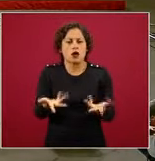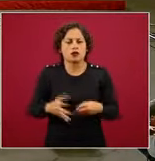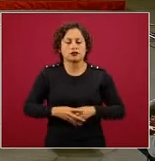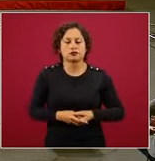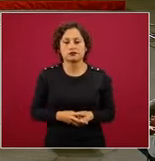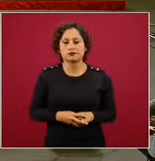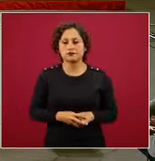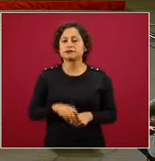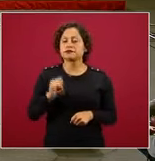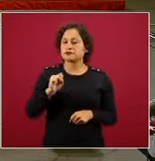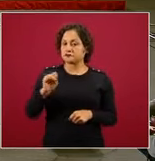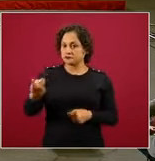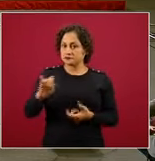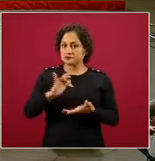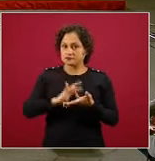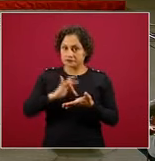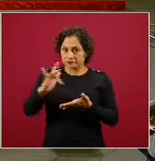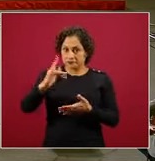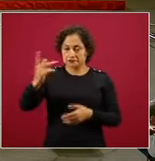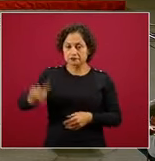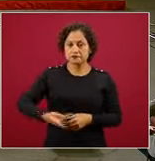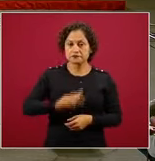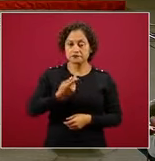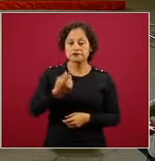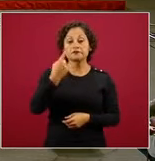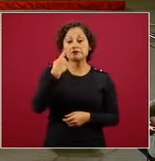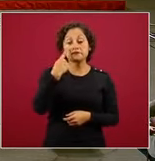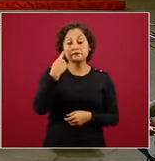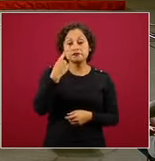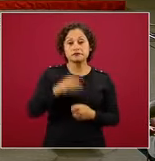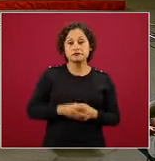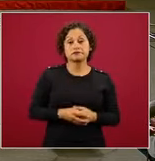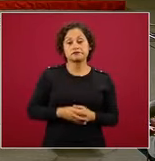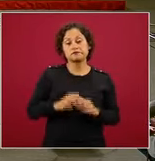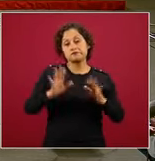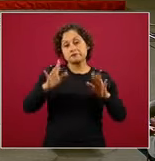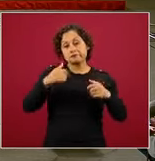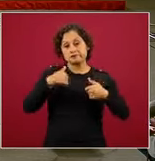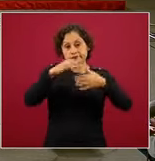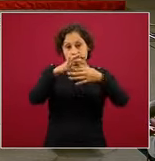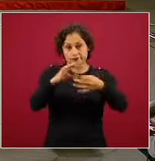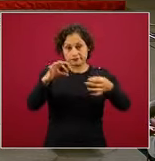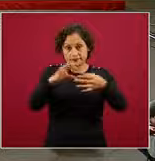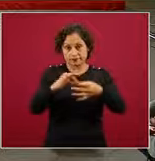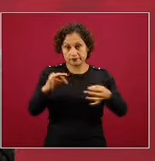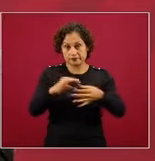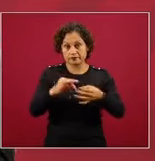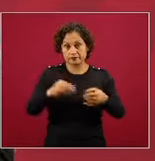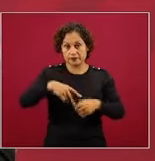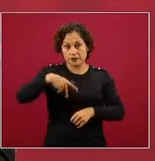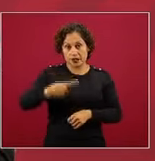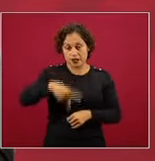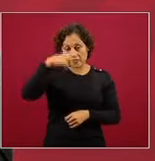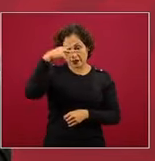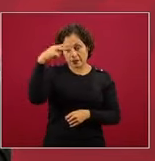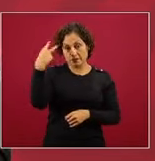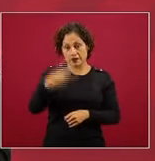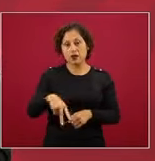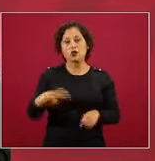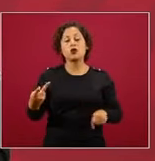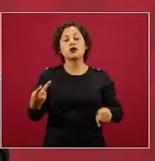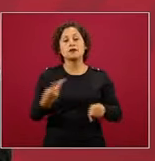Sí, gracias por la pregunta. Comentar que en el caso de México está